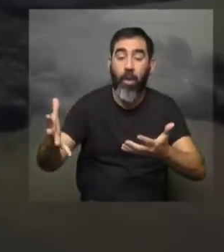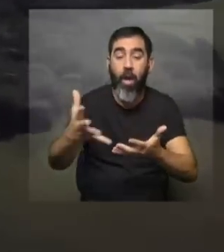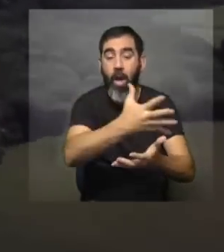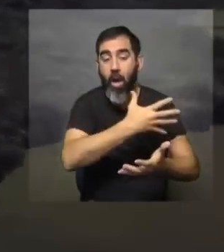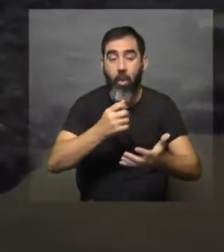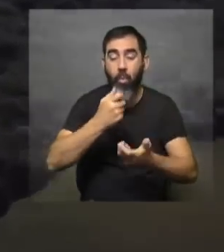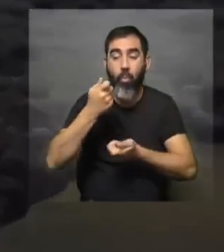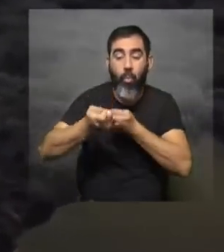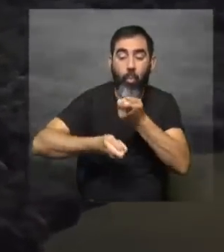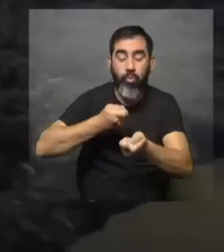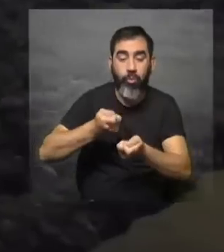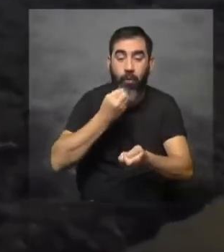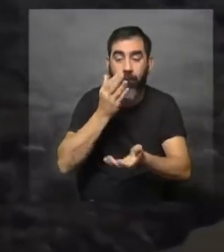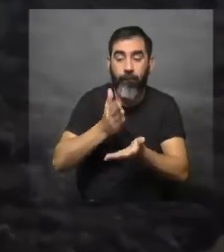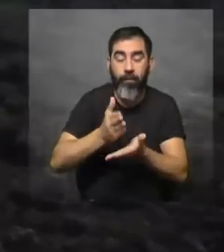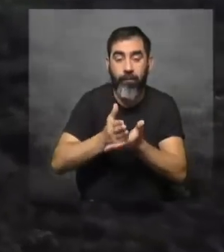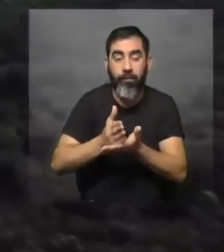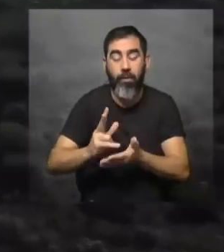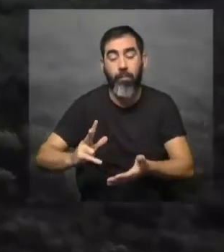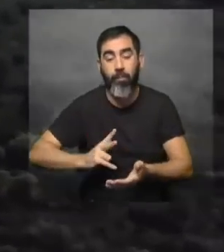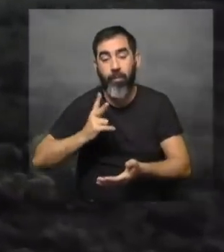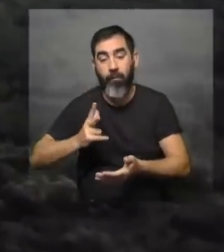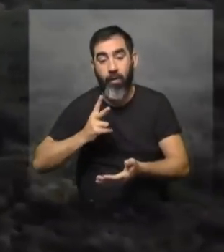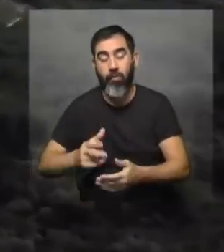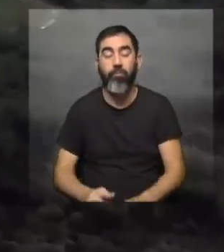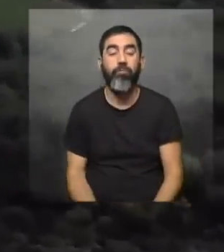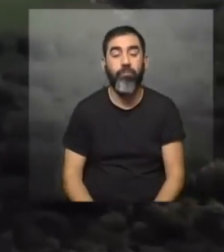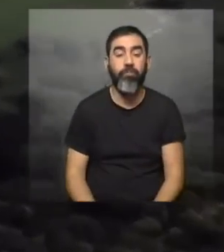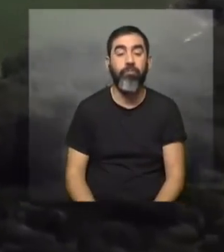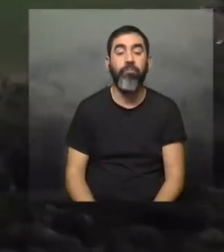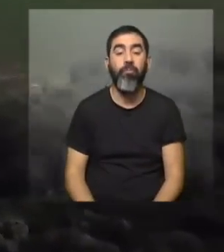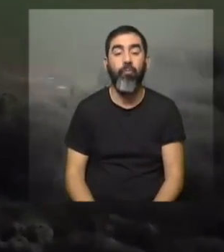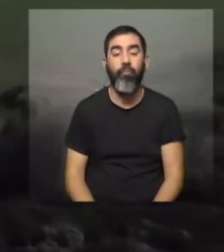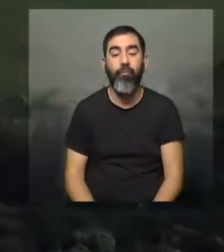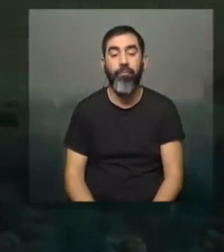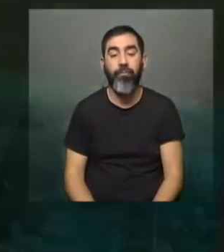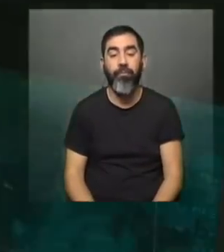posición dominante en favor a los actores privados del mercado eléctrico